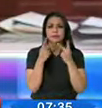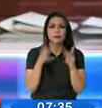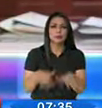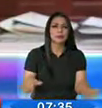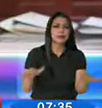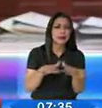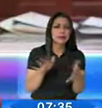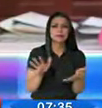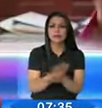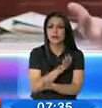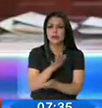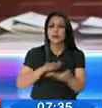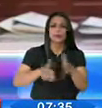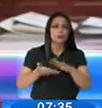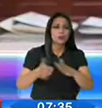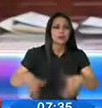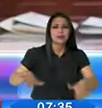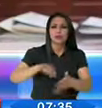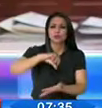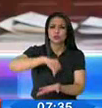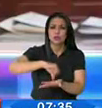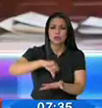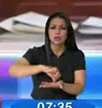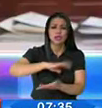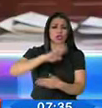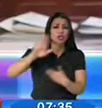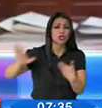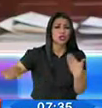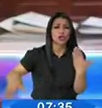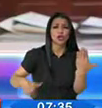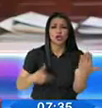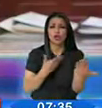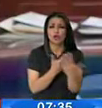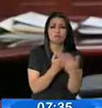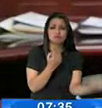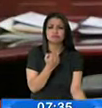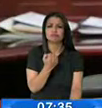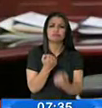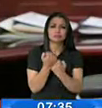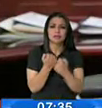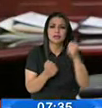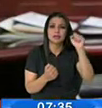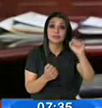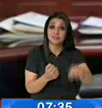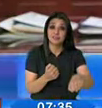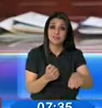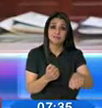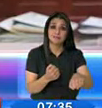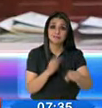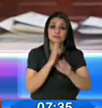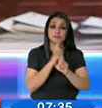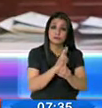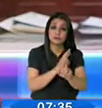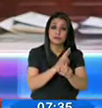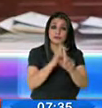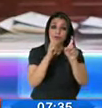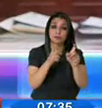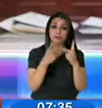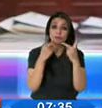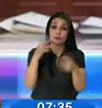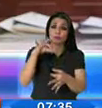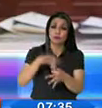en comunas, en ciudades principales, todos han adherido al sí a la consulta popular. Hemos generado algunos espacios,